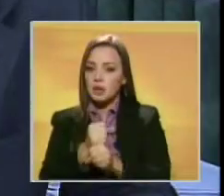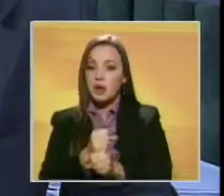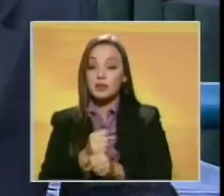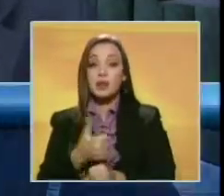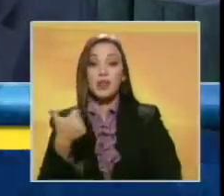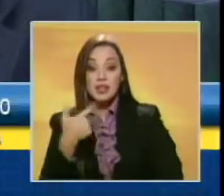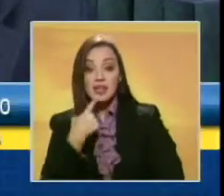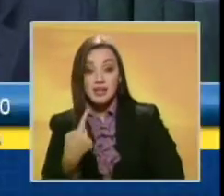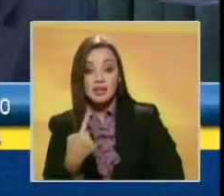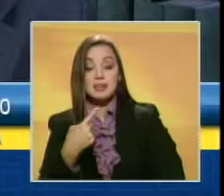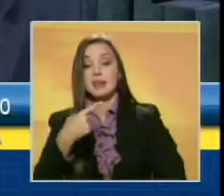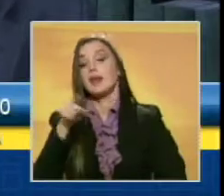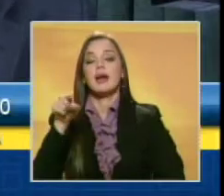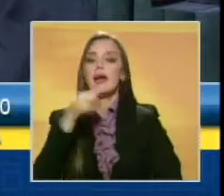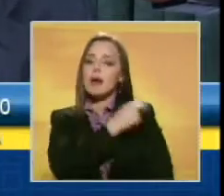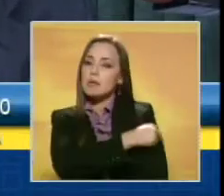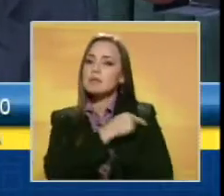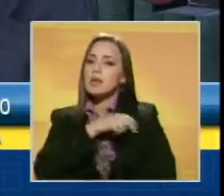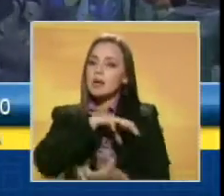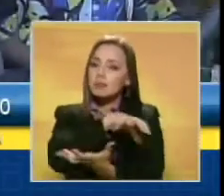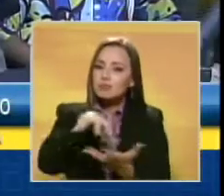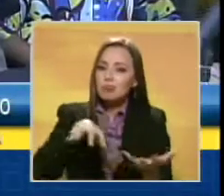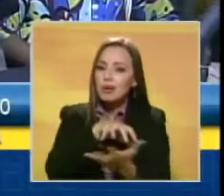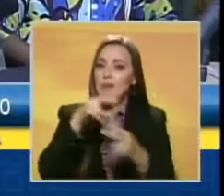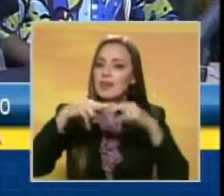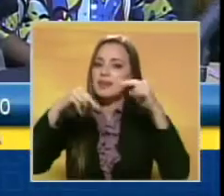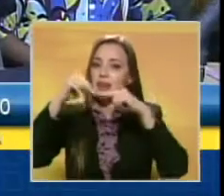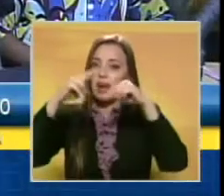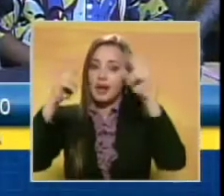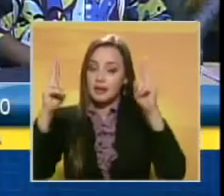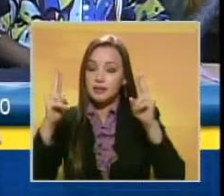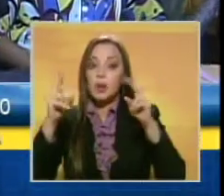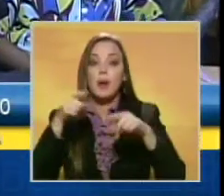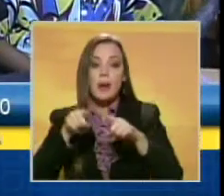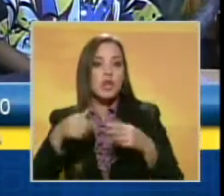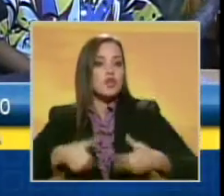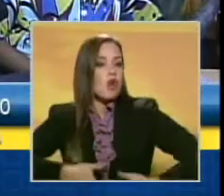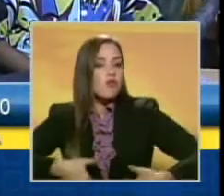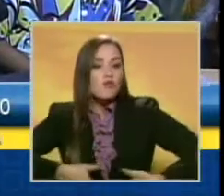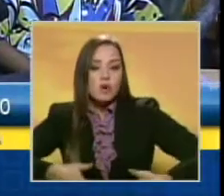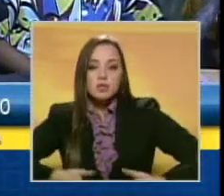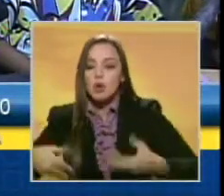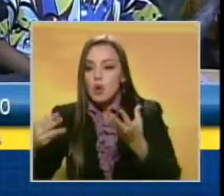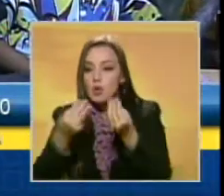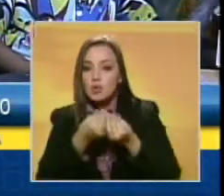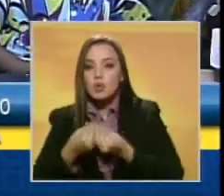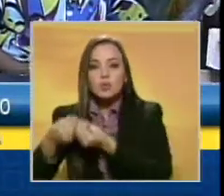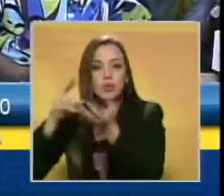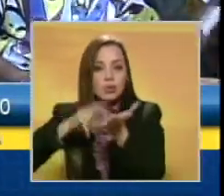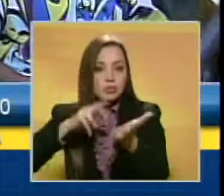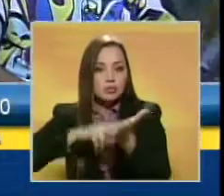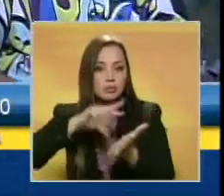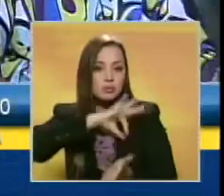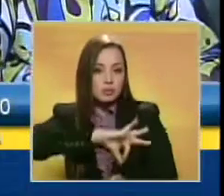tiene problemas de infraestructura y fallas en los insumos oncológicos, situación que están tratando con el Instituto de los Seguros Sociales.